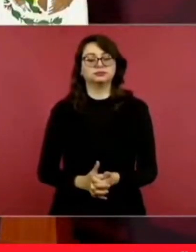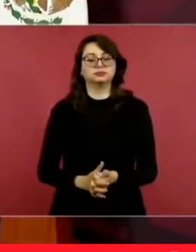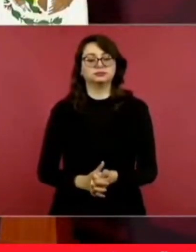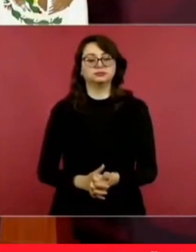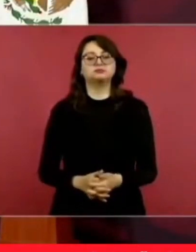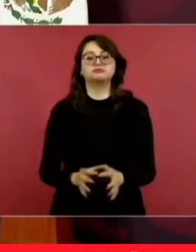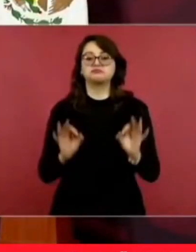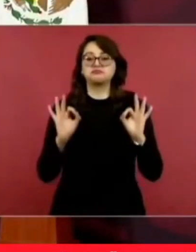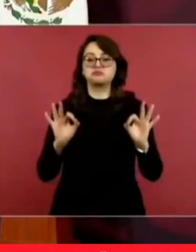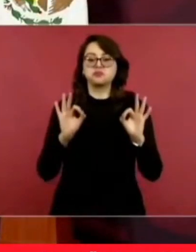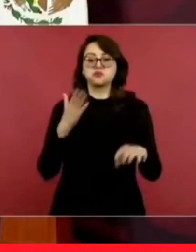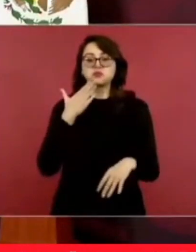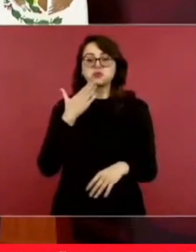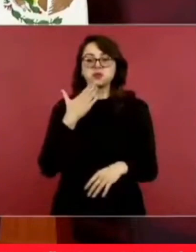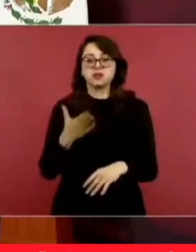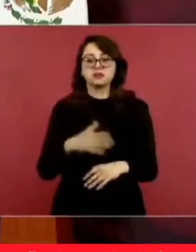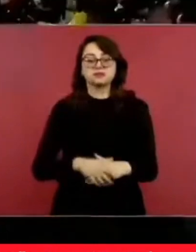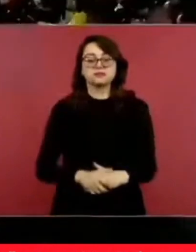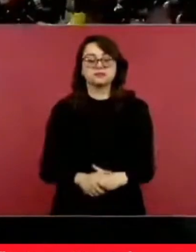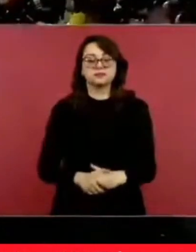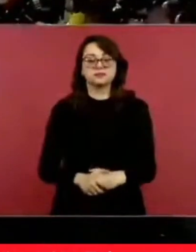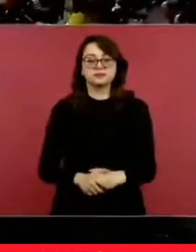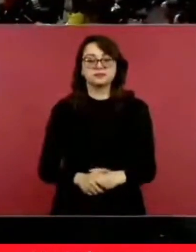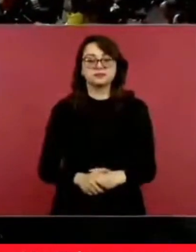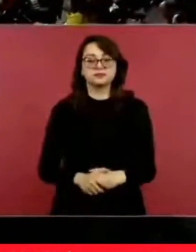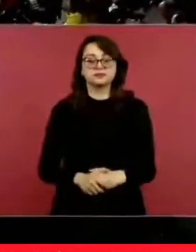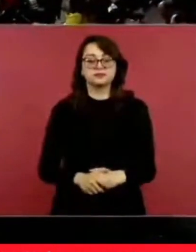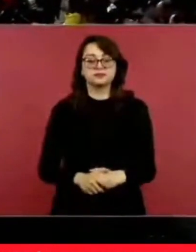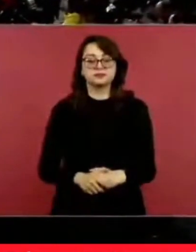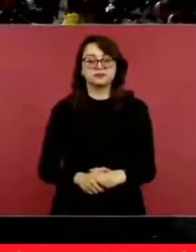Está muy bien, vamos bien.